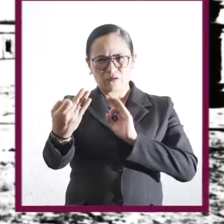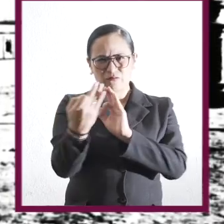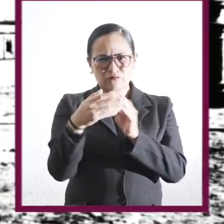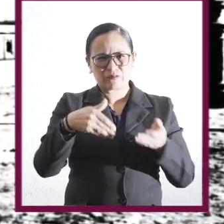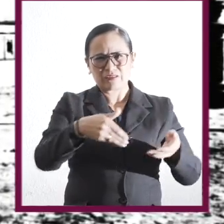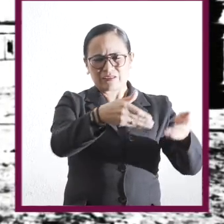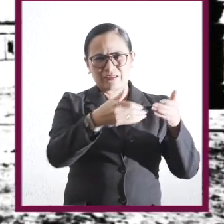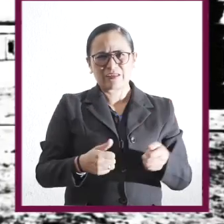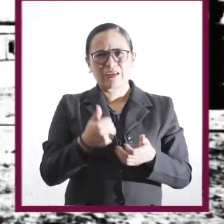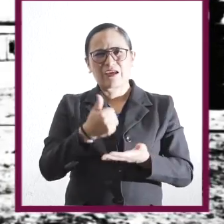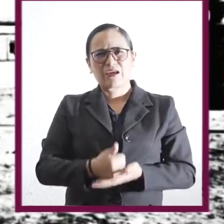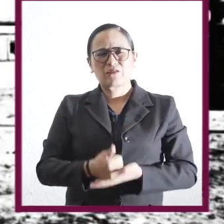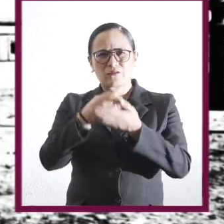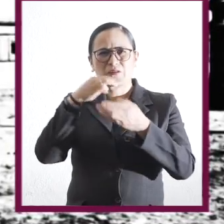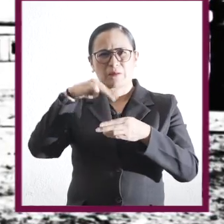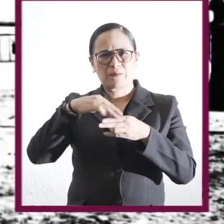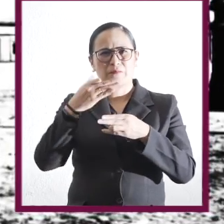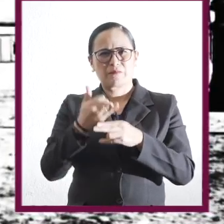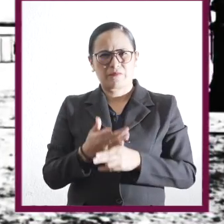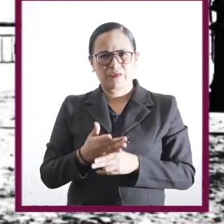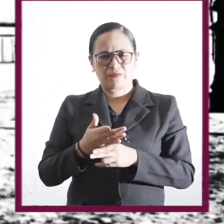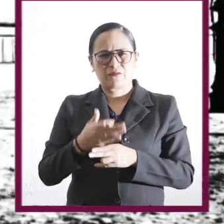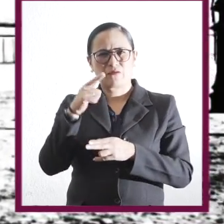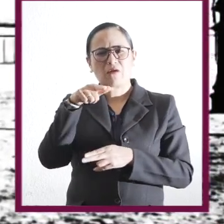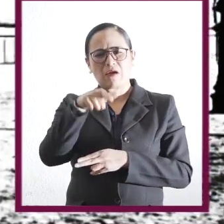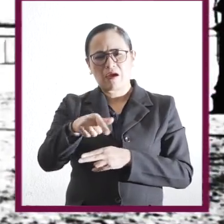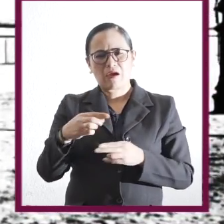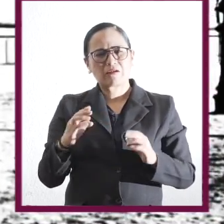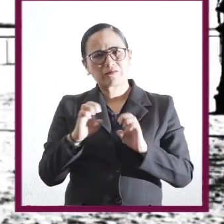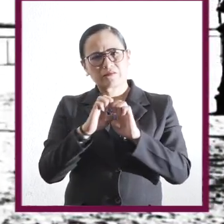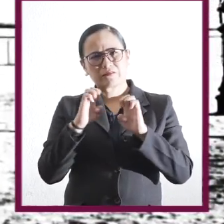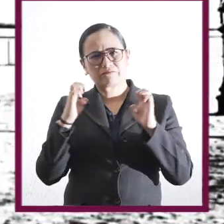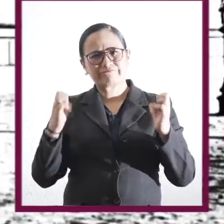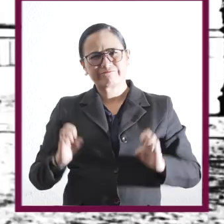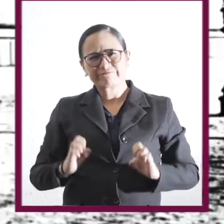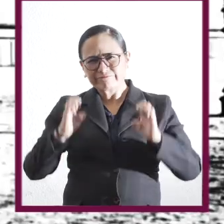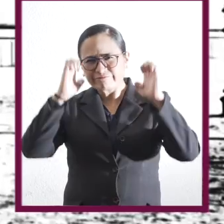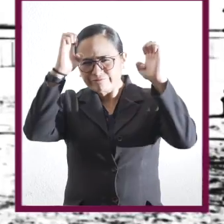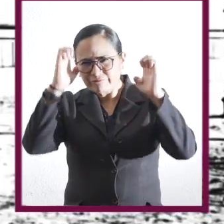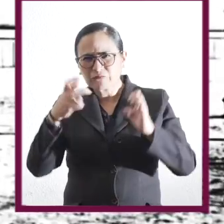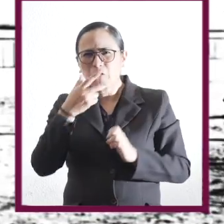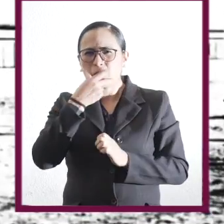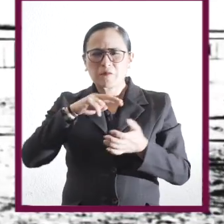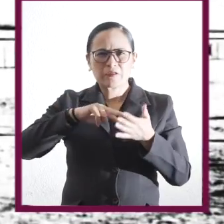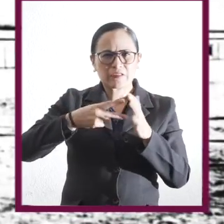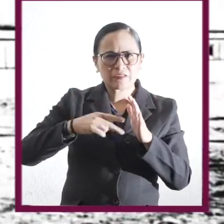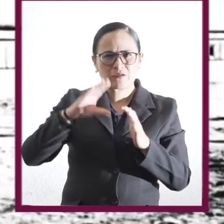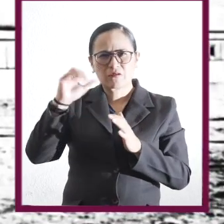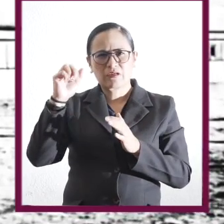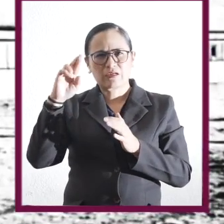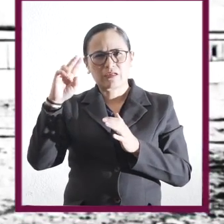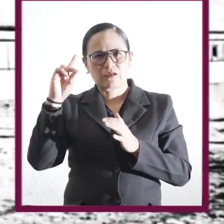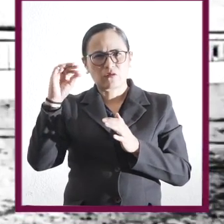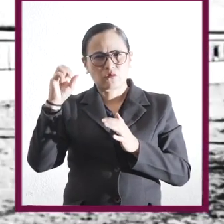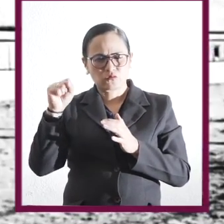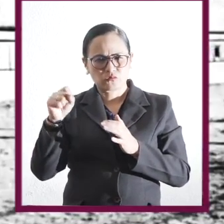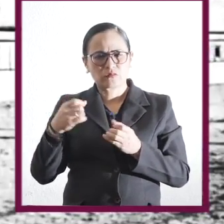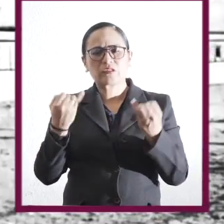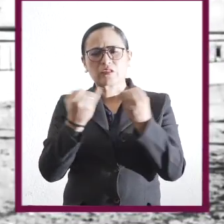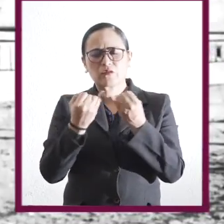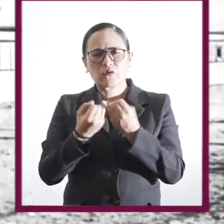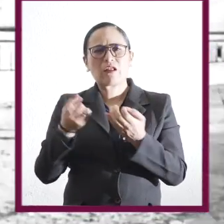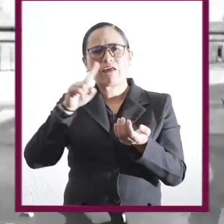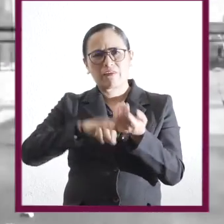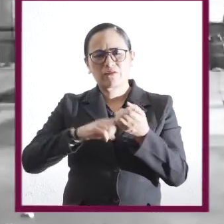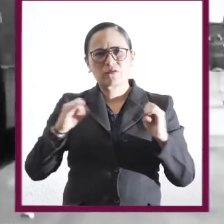opuesto, en la calle de Ayuntamiento, este inmueble ecléctico es obra de Carlos Herrera y en 1901 albergó el